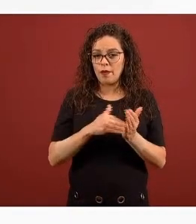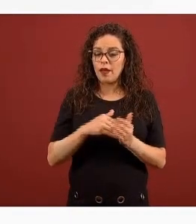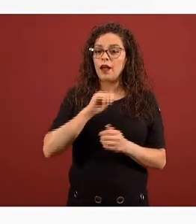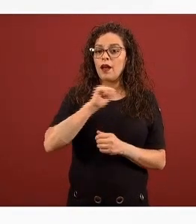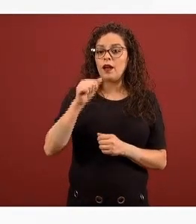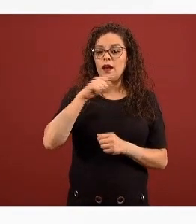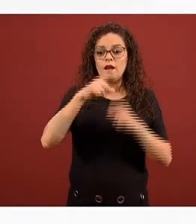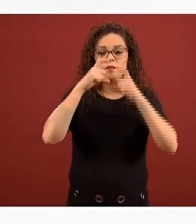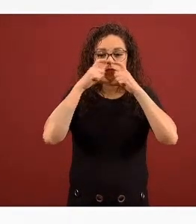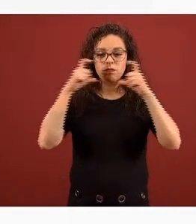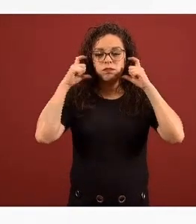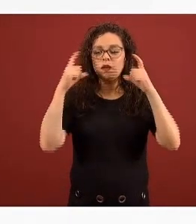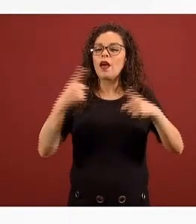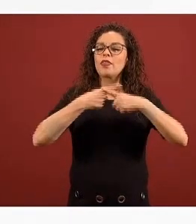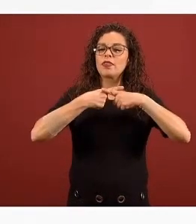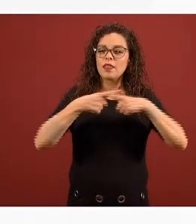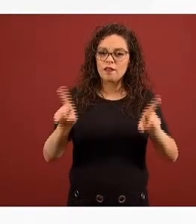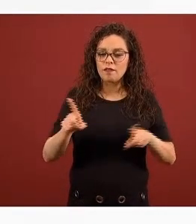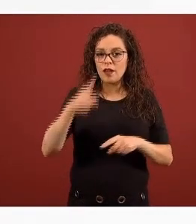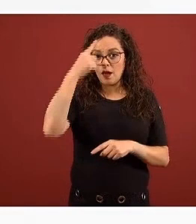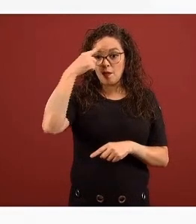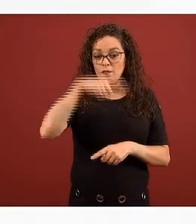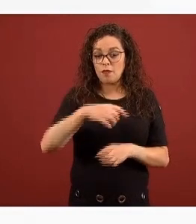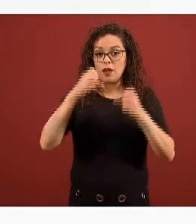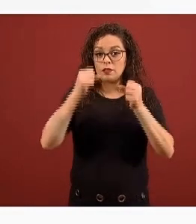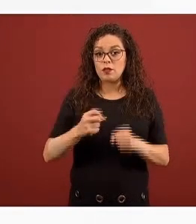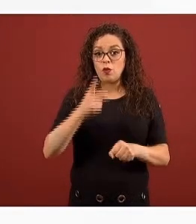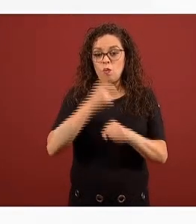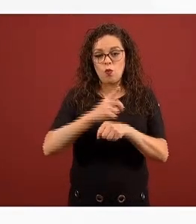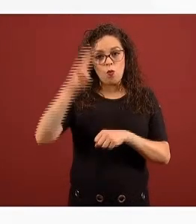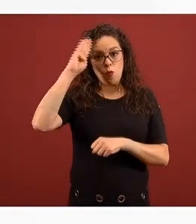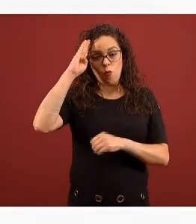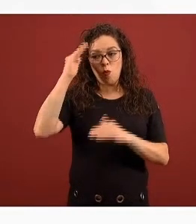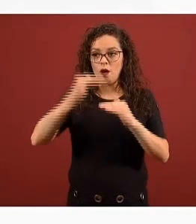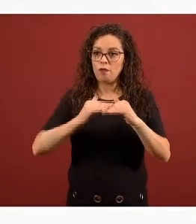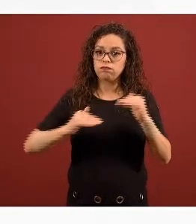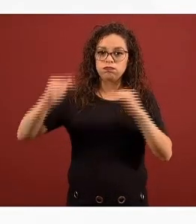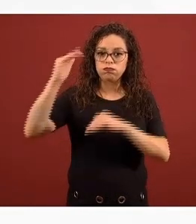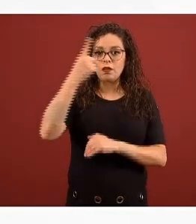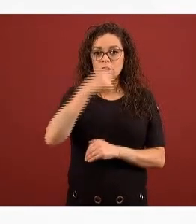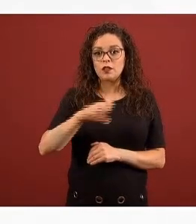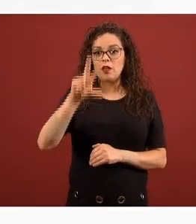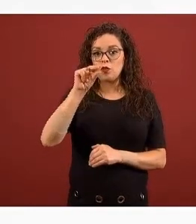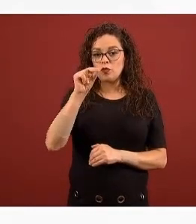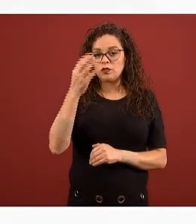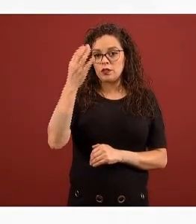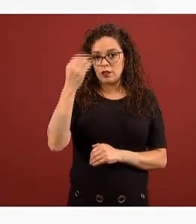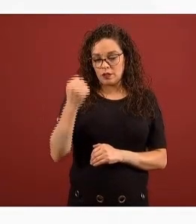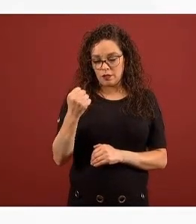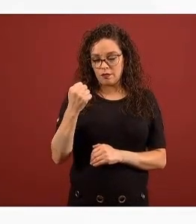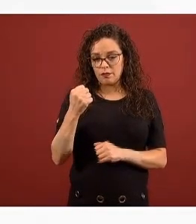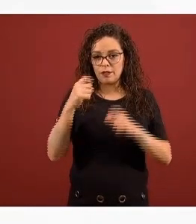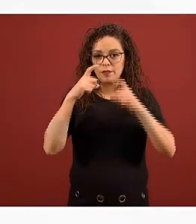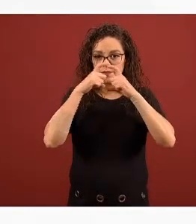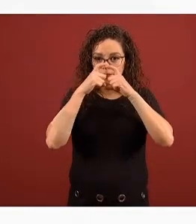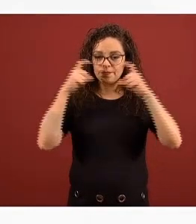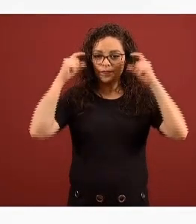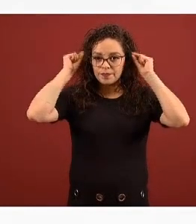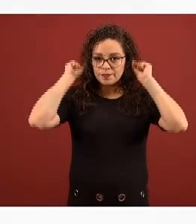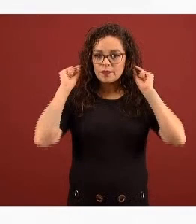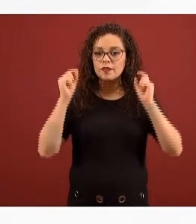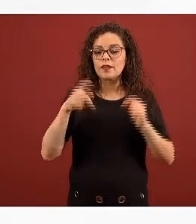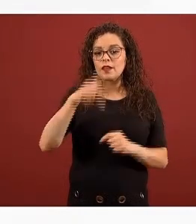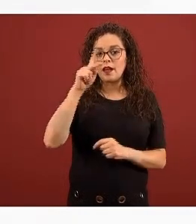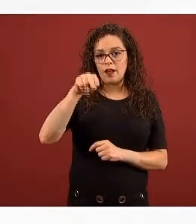un modelo diferente, también de alta seguridad, 180,000 mascarillas KN95. Y